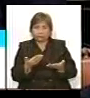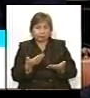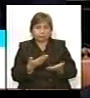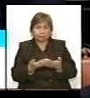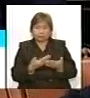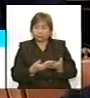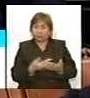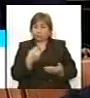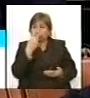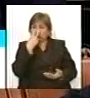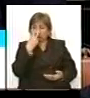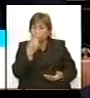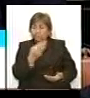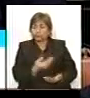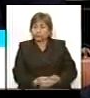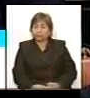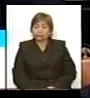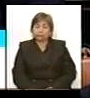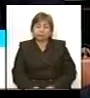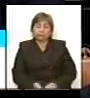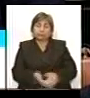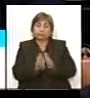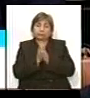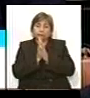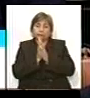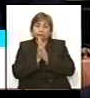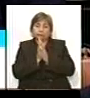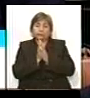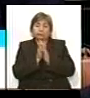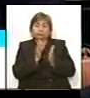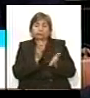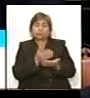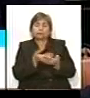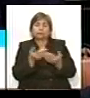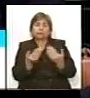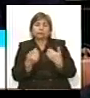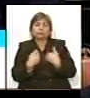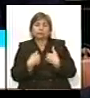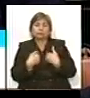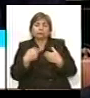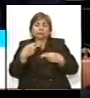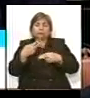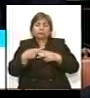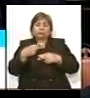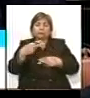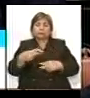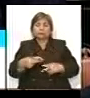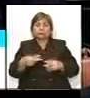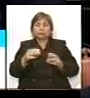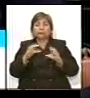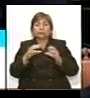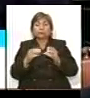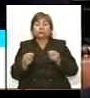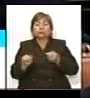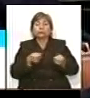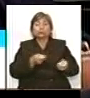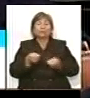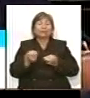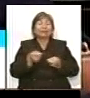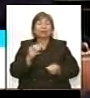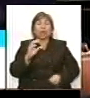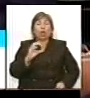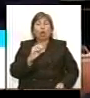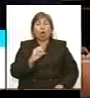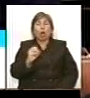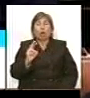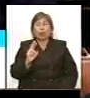que se ha visto es, a pedido del PRONIS, es que haya un designado, un coordinador. O sea, eso fue un pedido